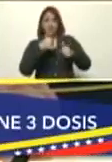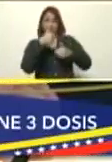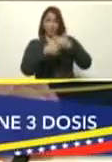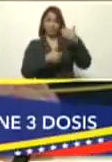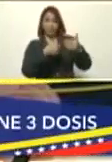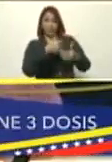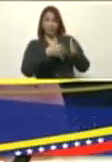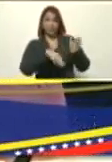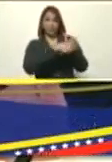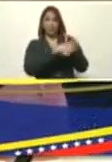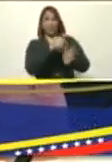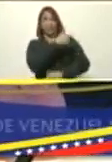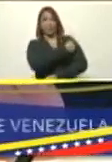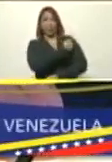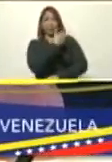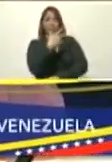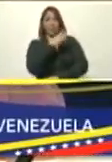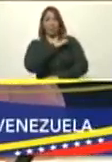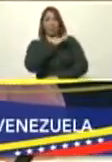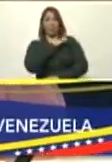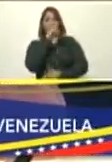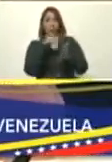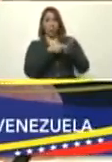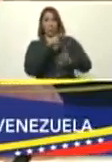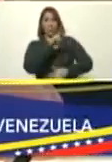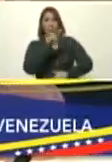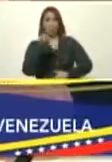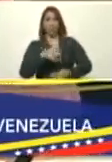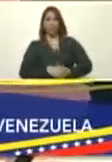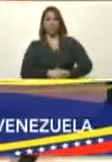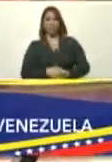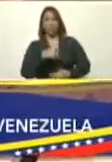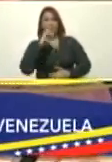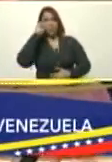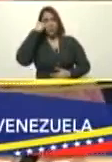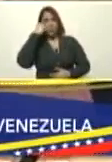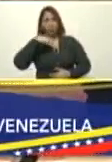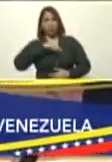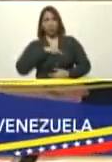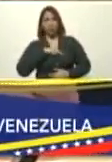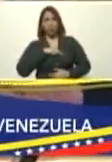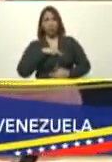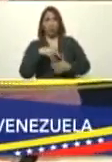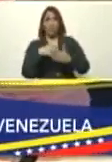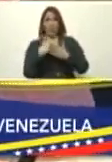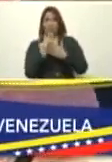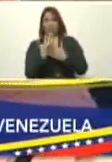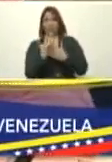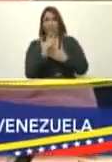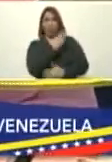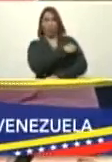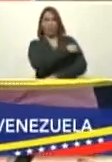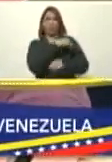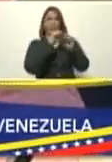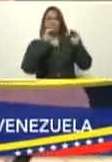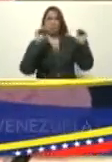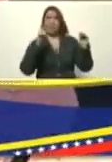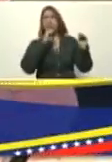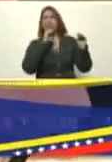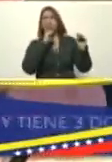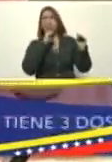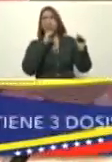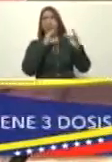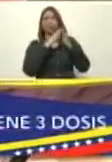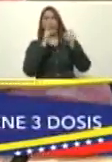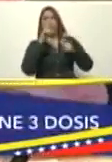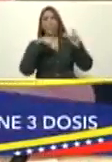de refuerzo en el país el 3 de enero del 2022. Si usted recuerda, amanecimos en los hospitales llamando a quién de primero, a